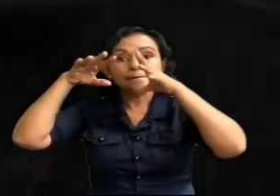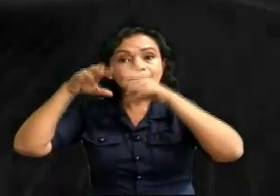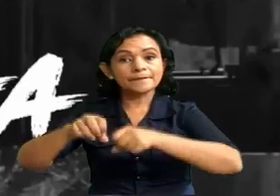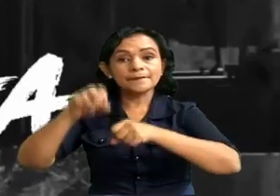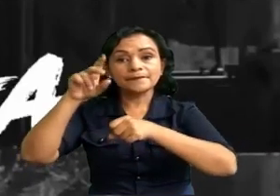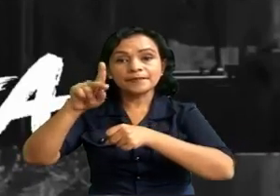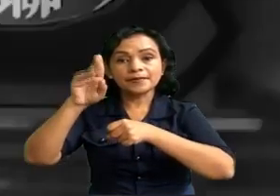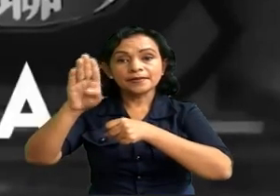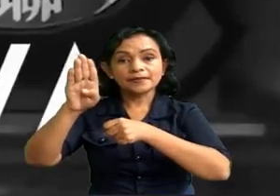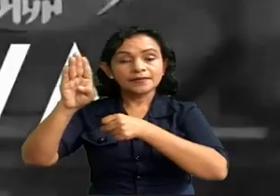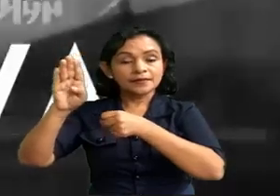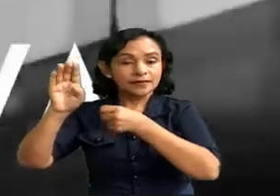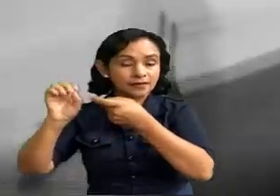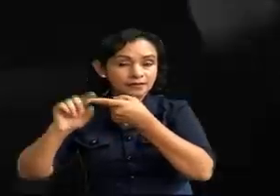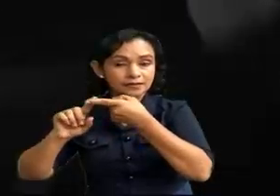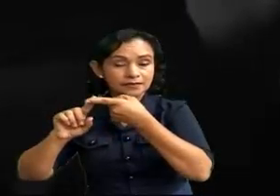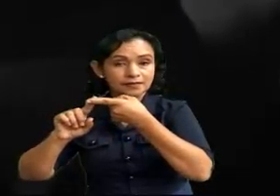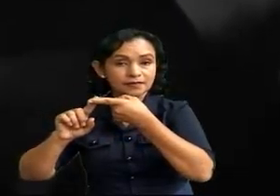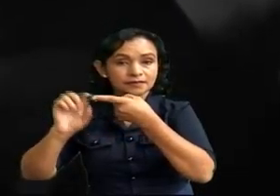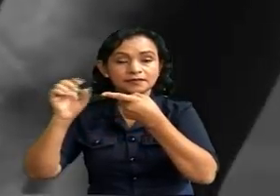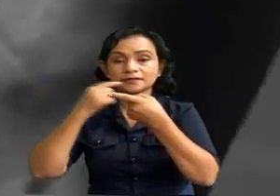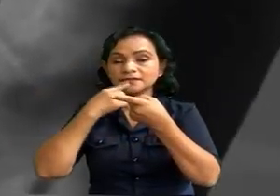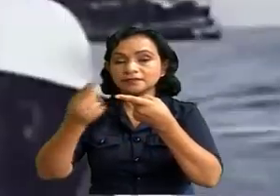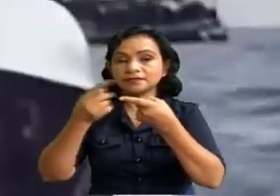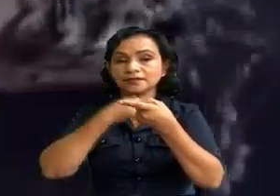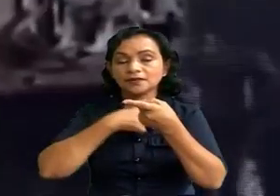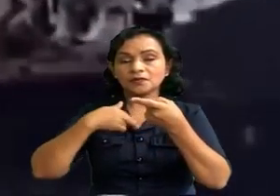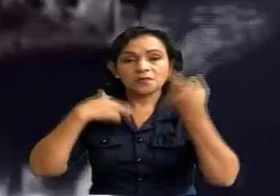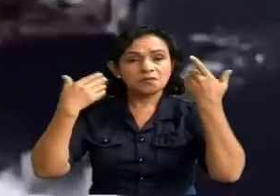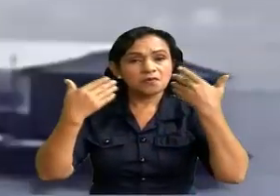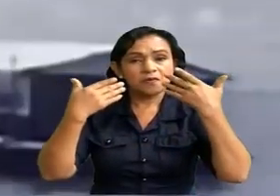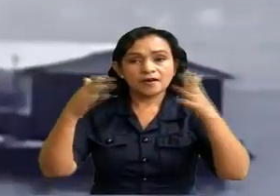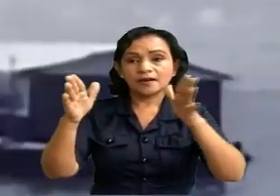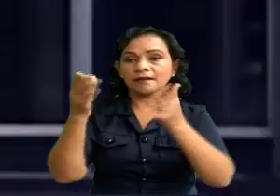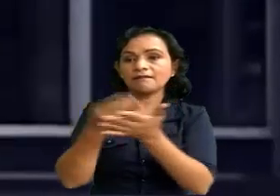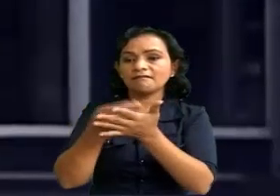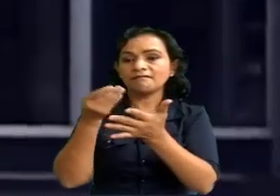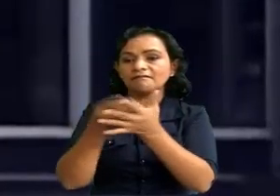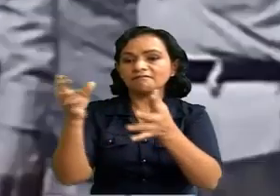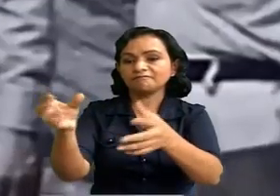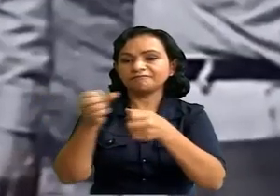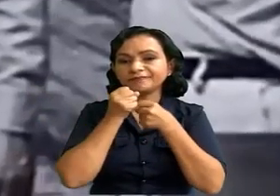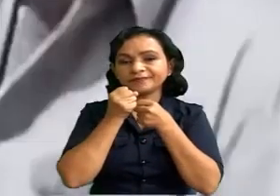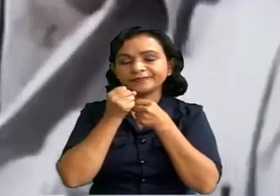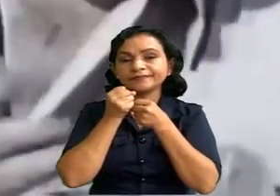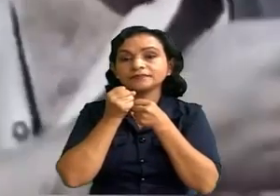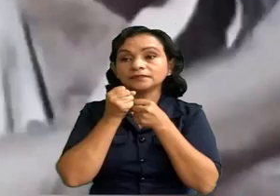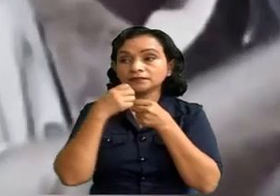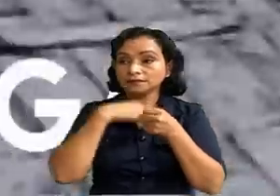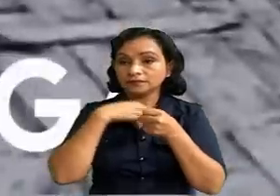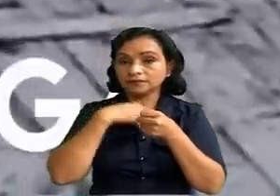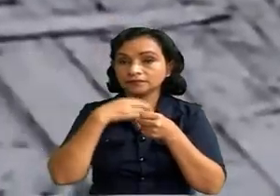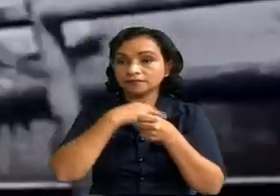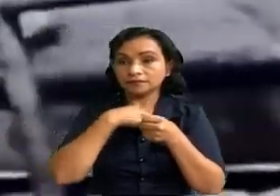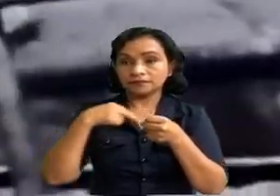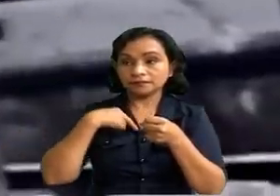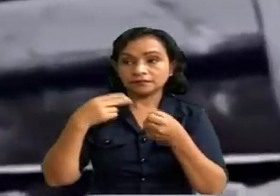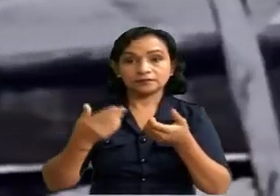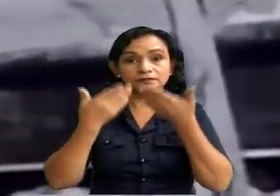PDVSA y la entrega definitiva de cualquier vestigio de soberanía, y no solo de soberanía, hubiera sido la